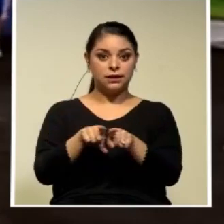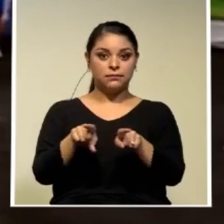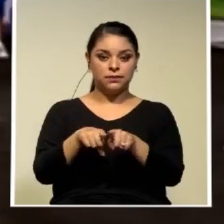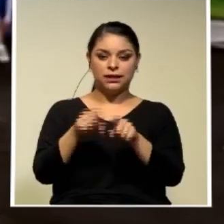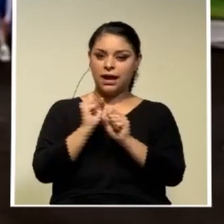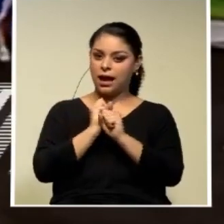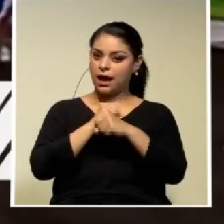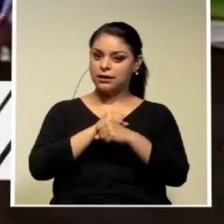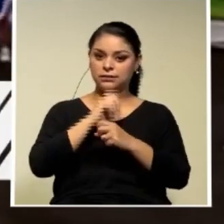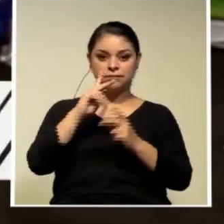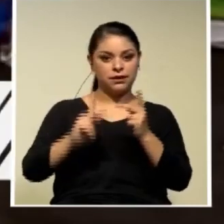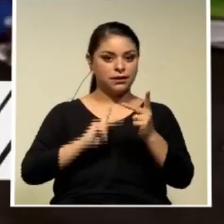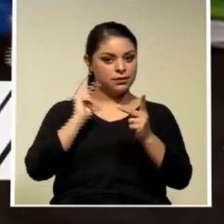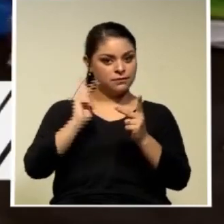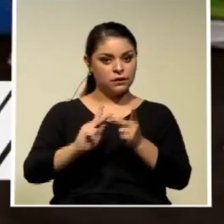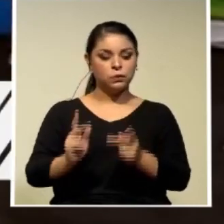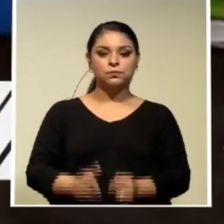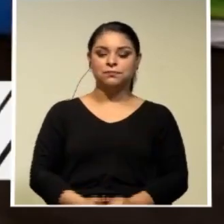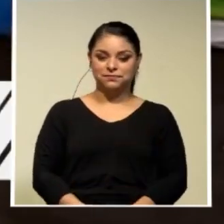haciendo perfecto.